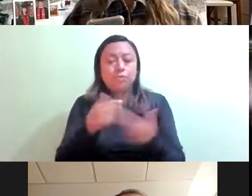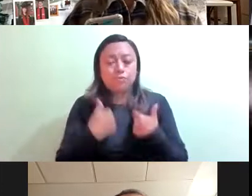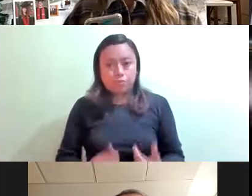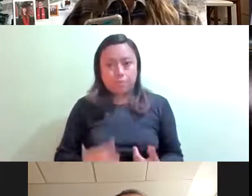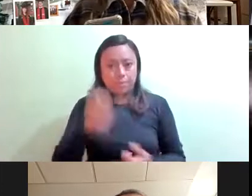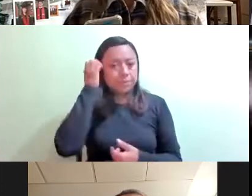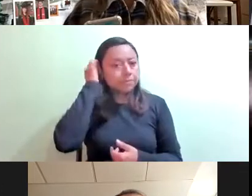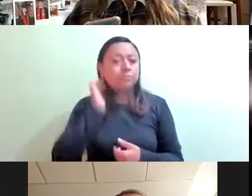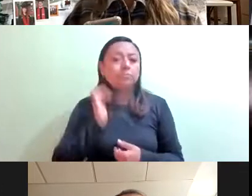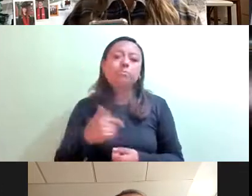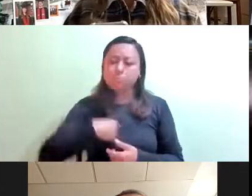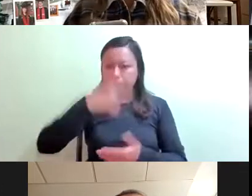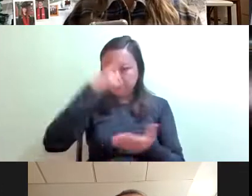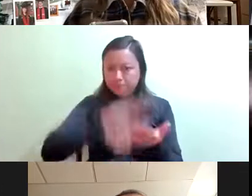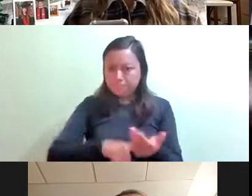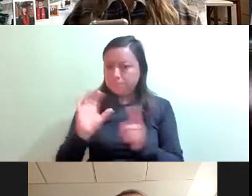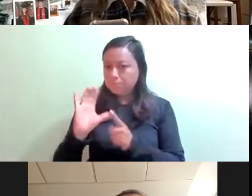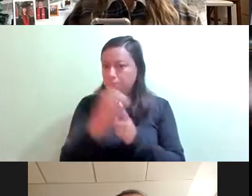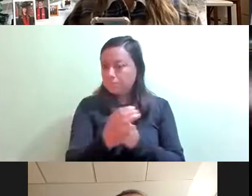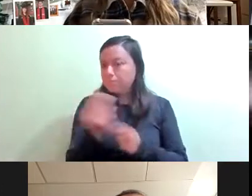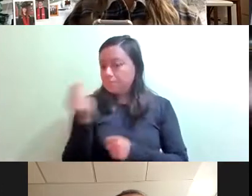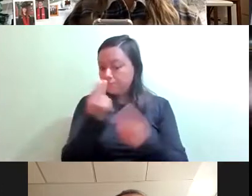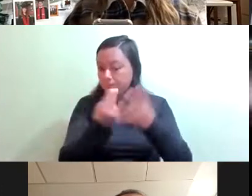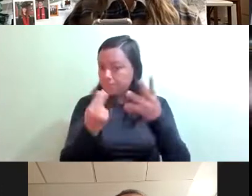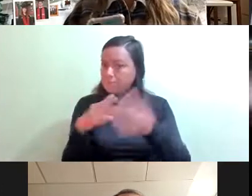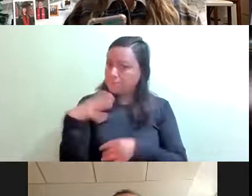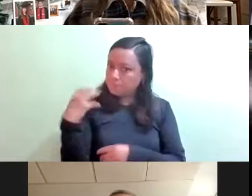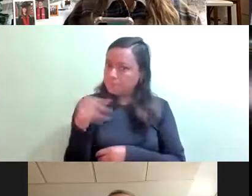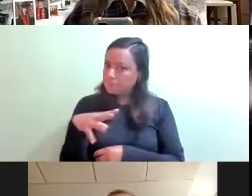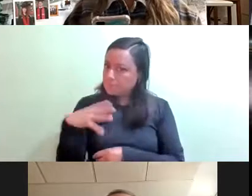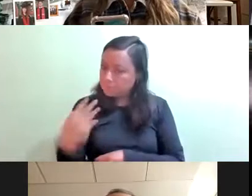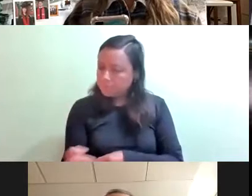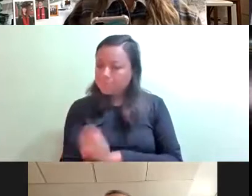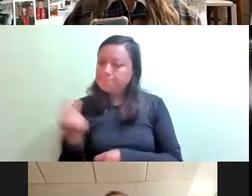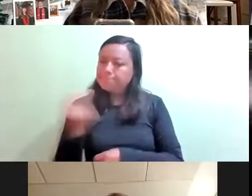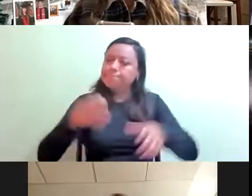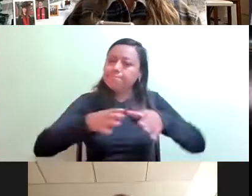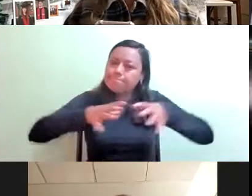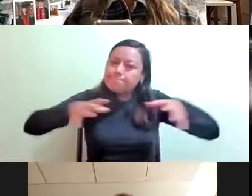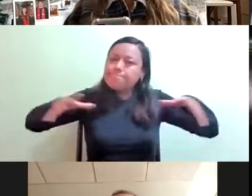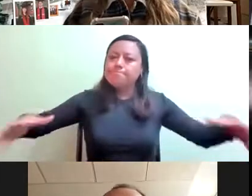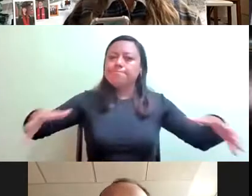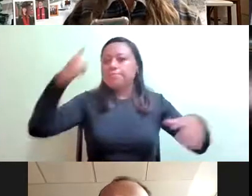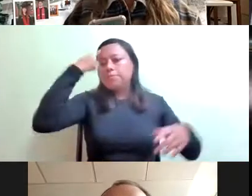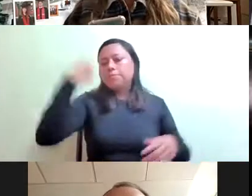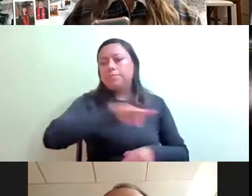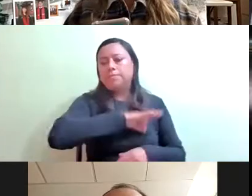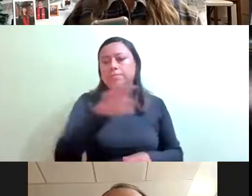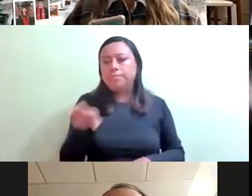Ahí es donde yo creo que la Comisión necesita esfuerzos, tiene que crecer para poder